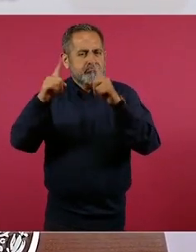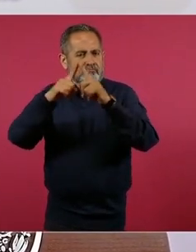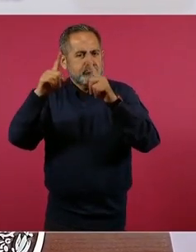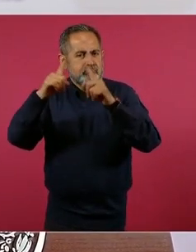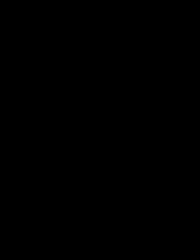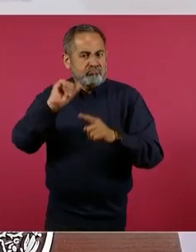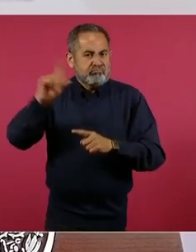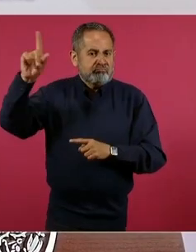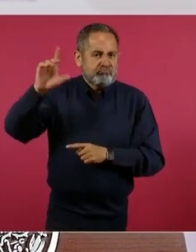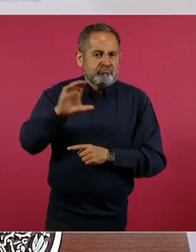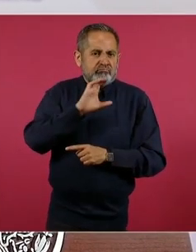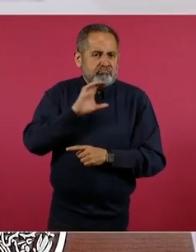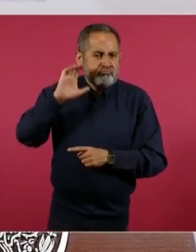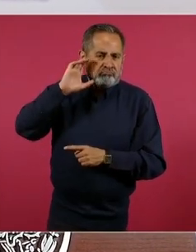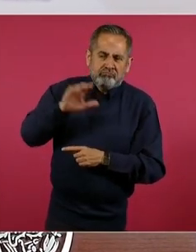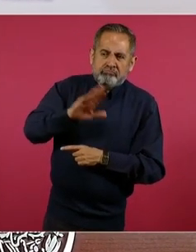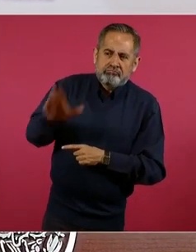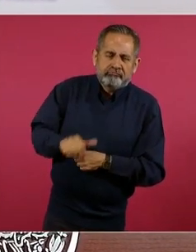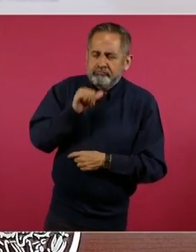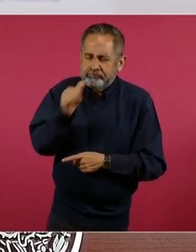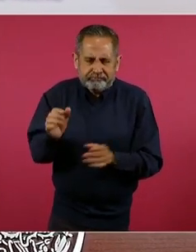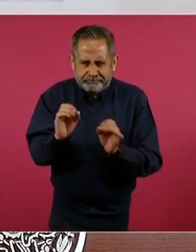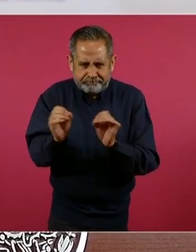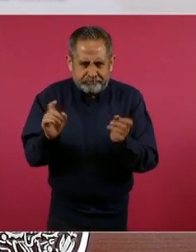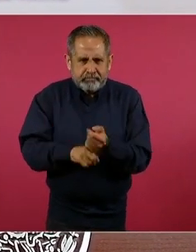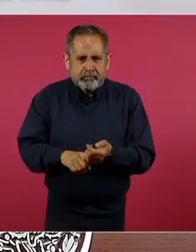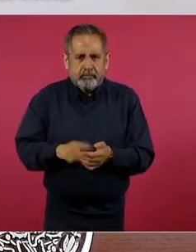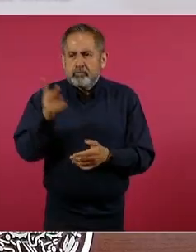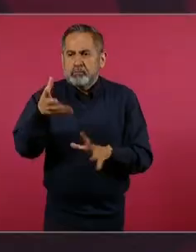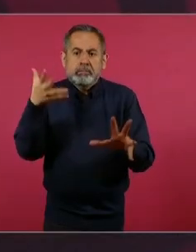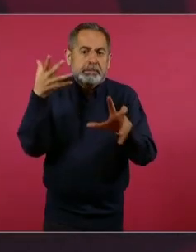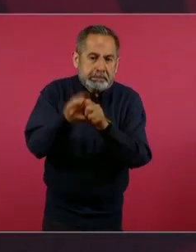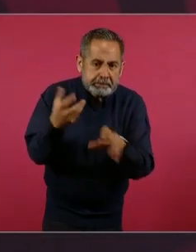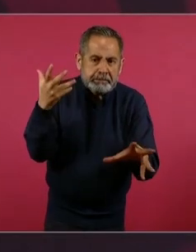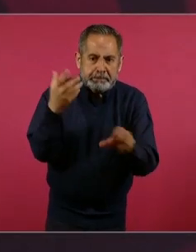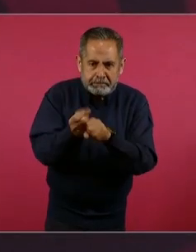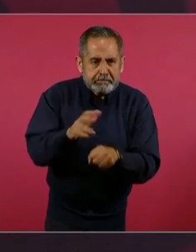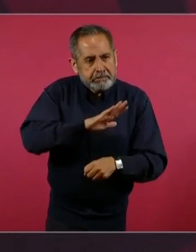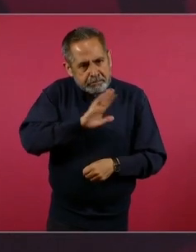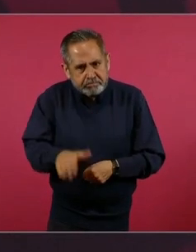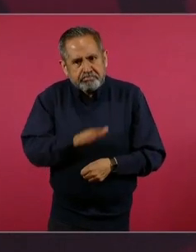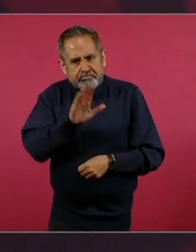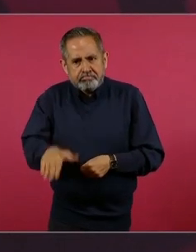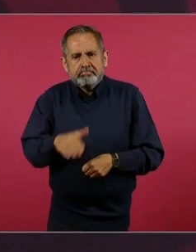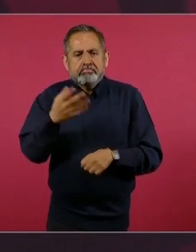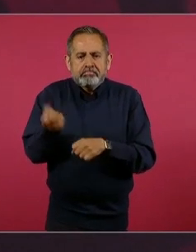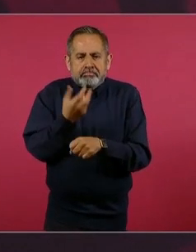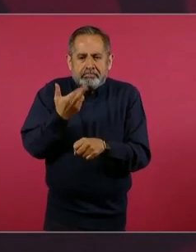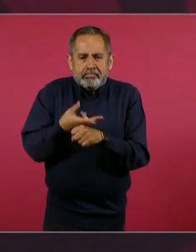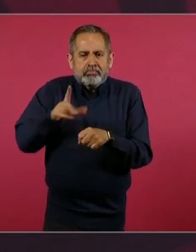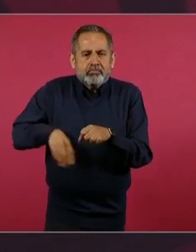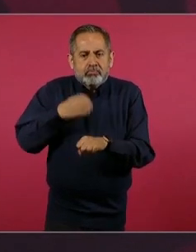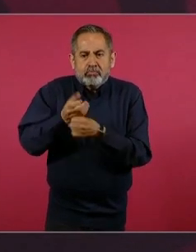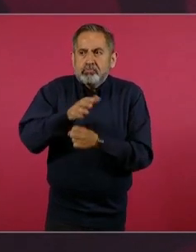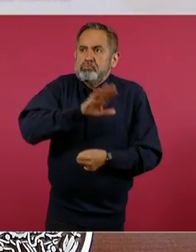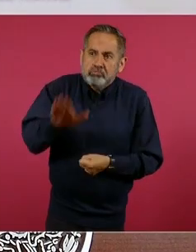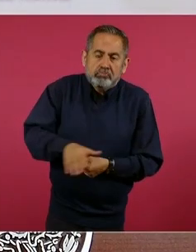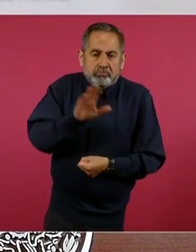no hubieron dos accidentes de dos secretarios de gobernación.